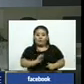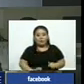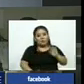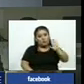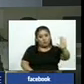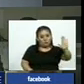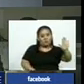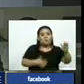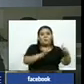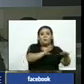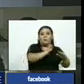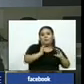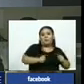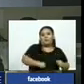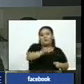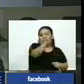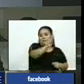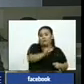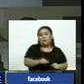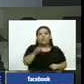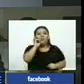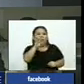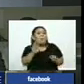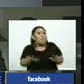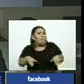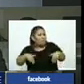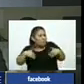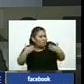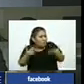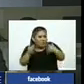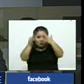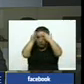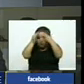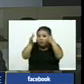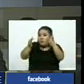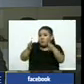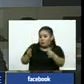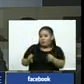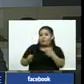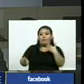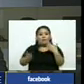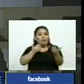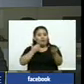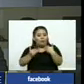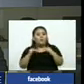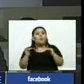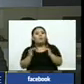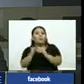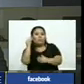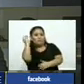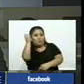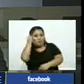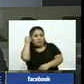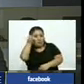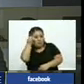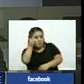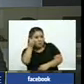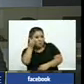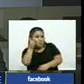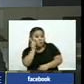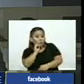sentó postura sobre cuál fue la base para que él tomara esta decisión y también ha reaccionado ante